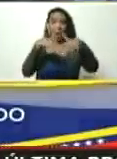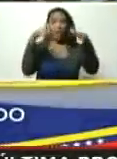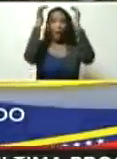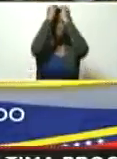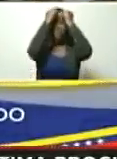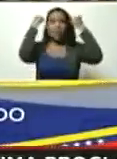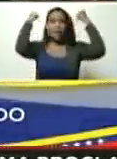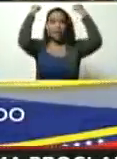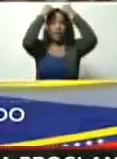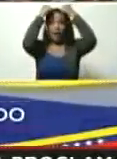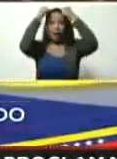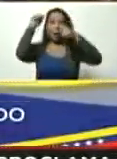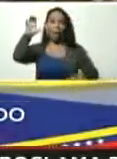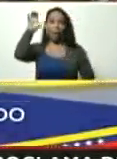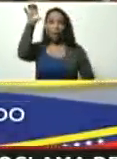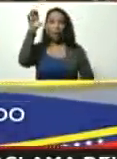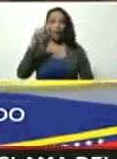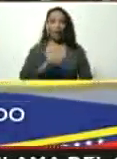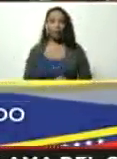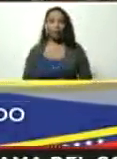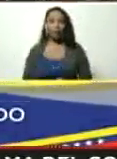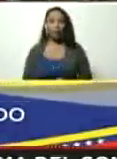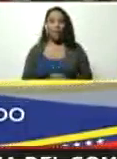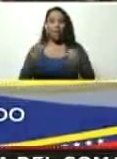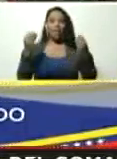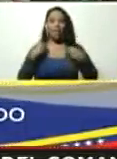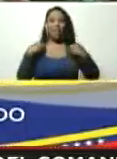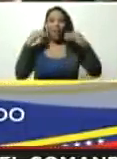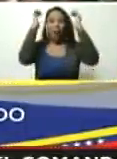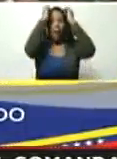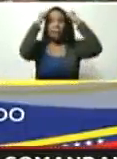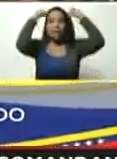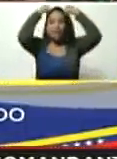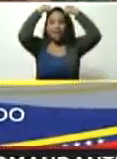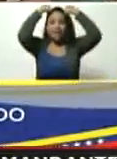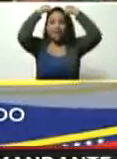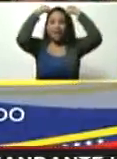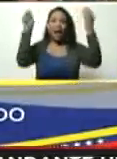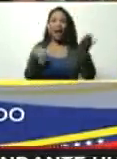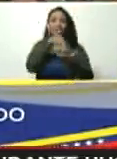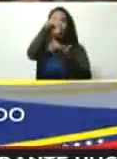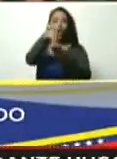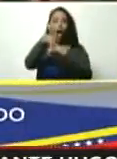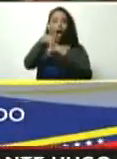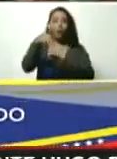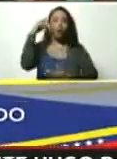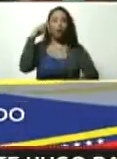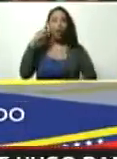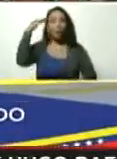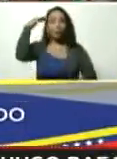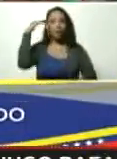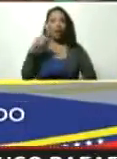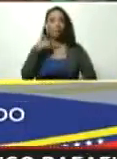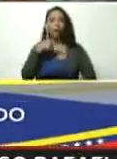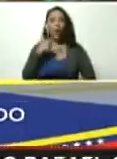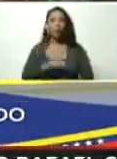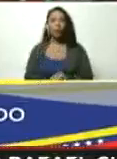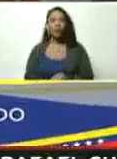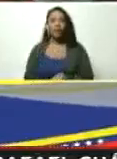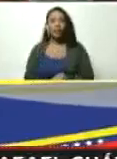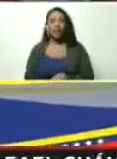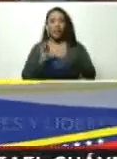de la patria. ¡Que viva la Milicia Nacional Bolivariana! ¡Que vivan los milicianos y